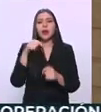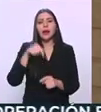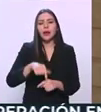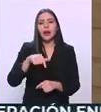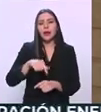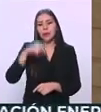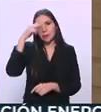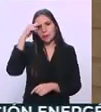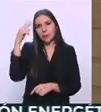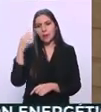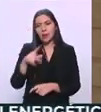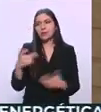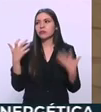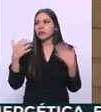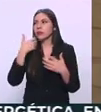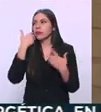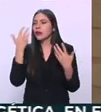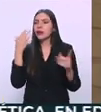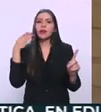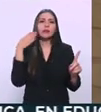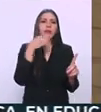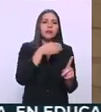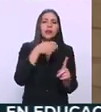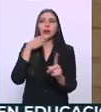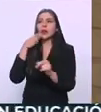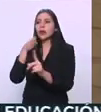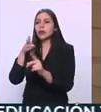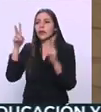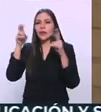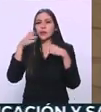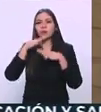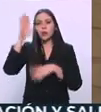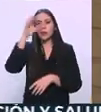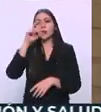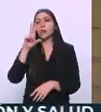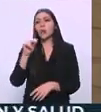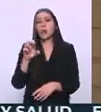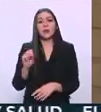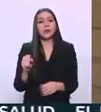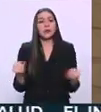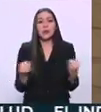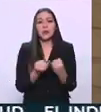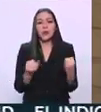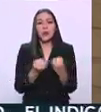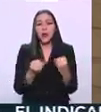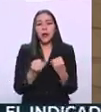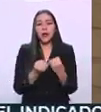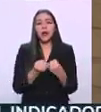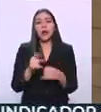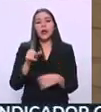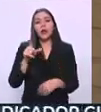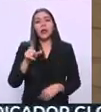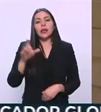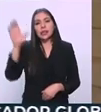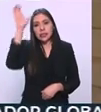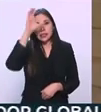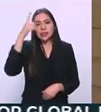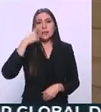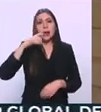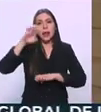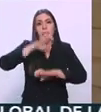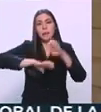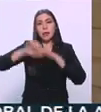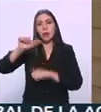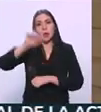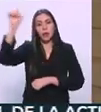en nuestra pertinencia cultural. No es lo mismo una ciencia para una corporación transnacional, por ejemplo, que